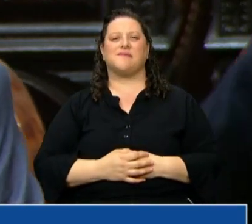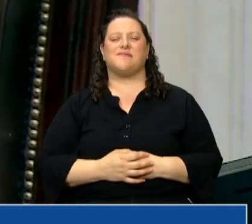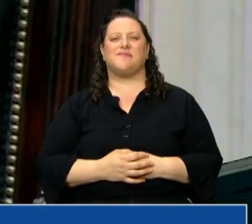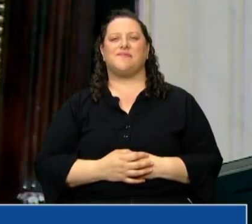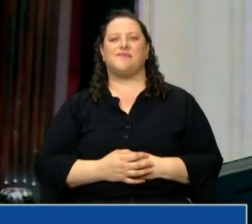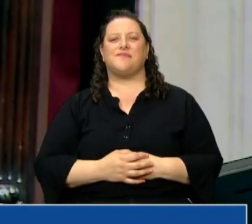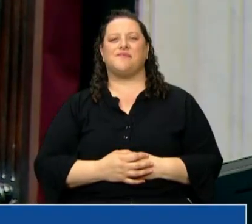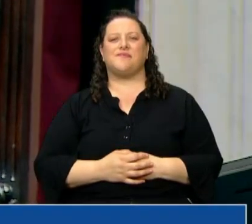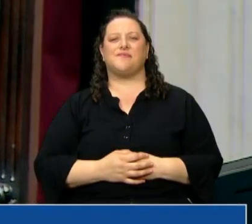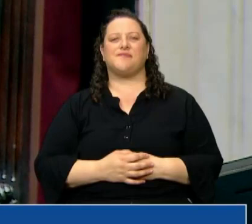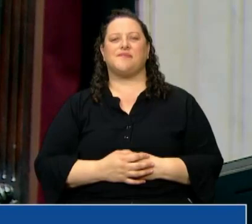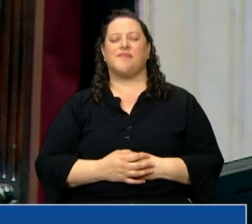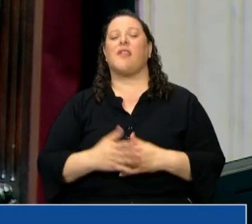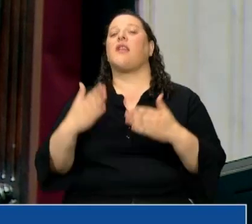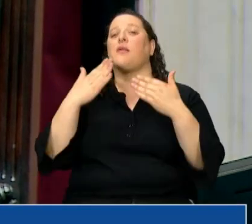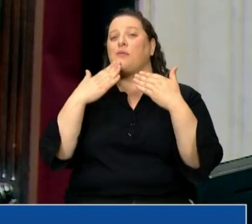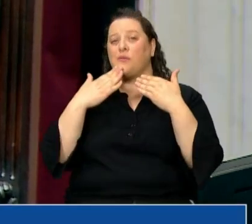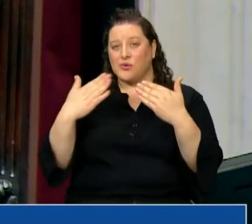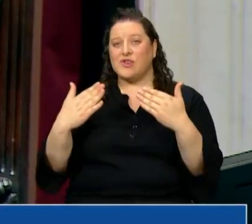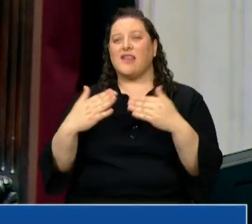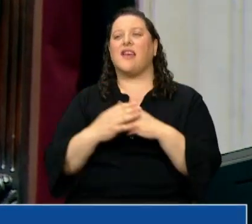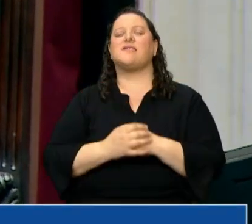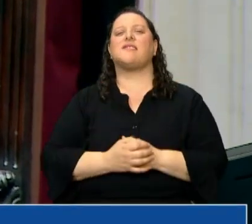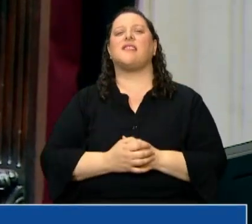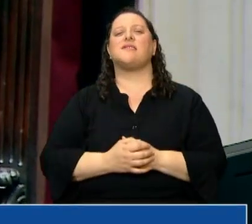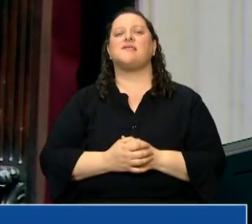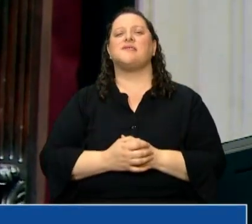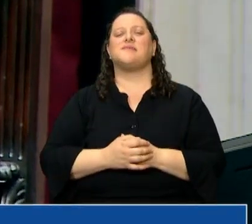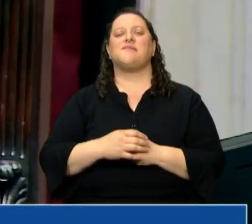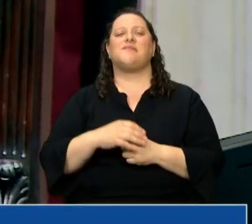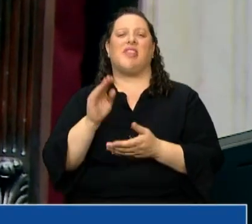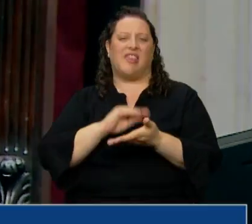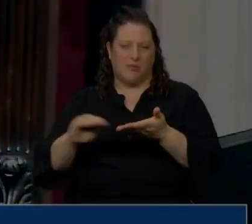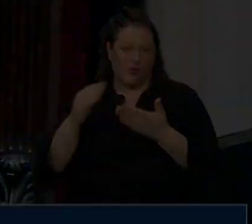Muchas gracias, señor diputado.